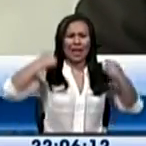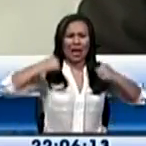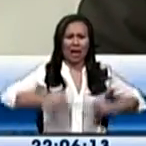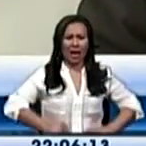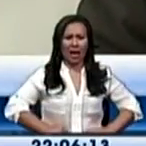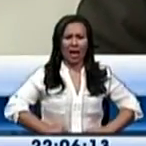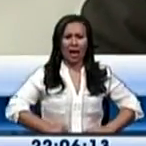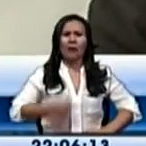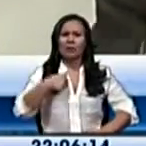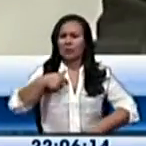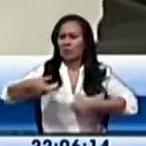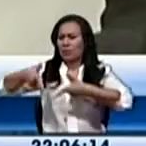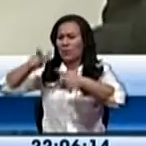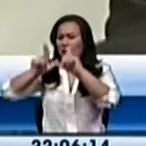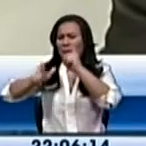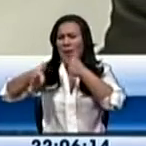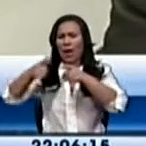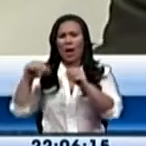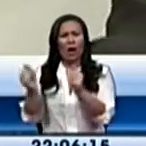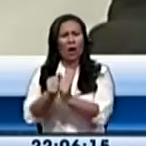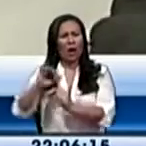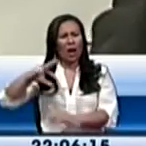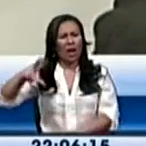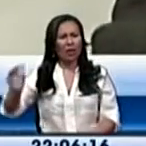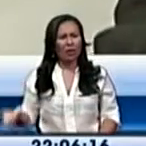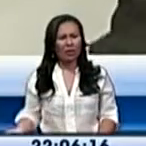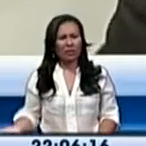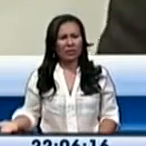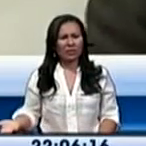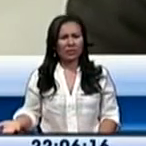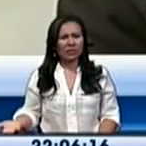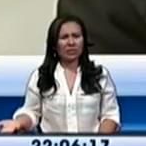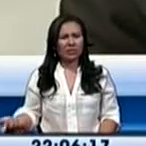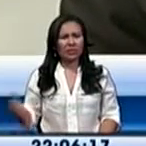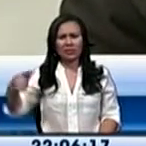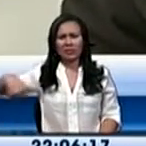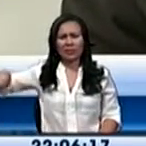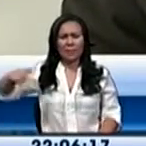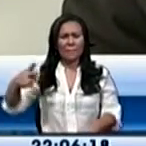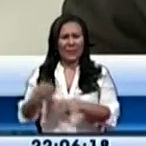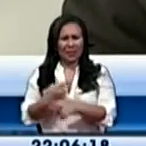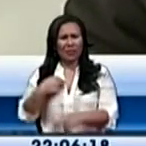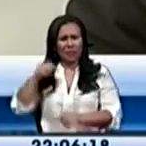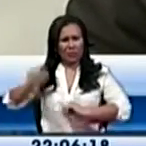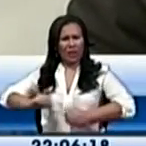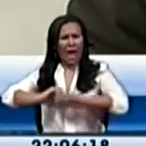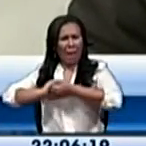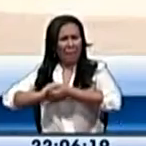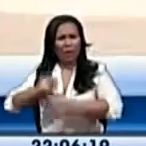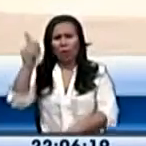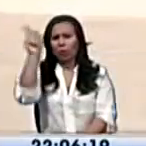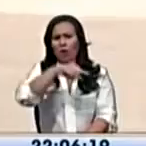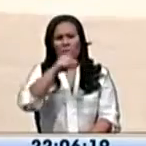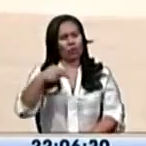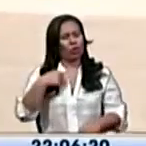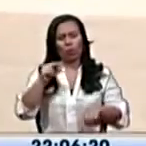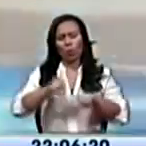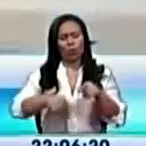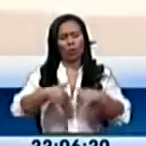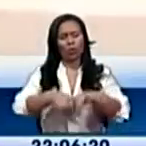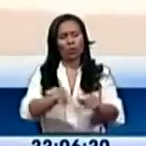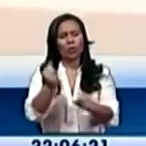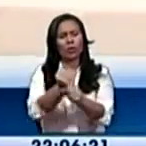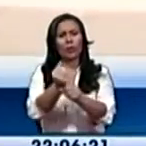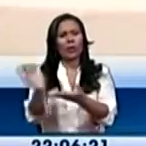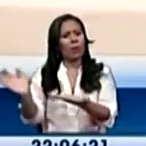estén llevando con criminales que están siendo requeridos por la justicia no son informados en el